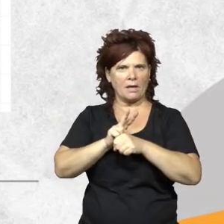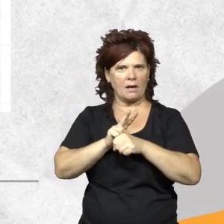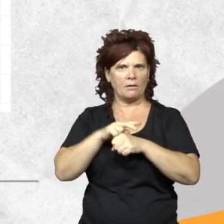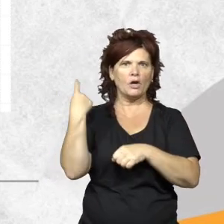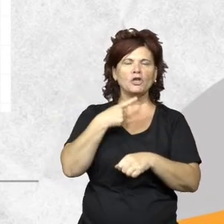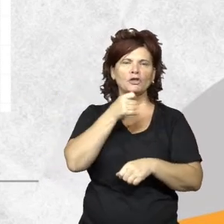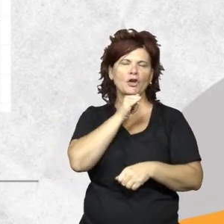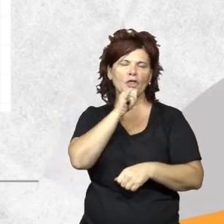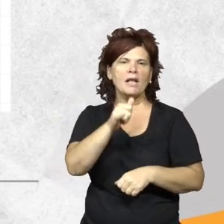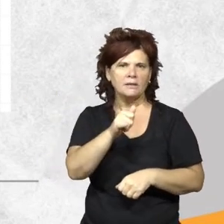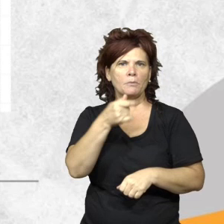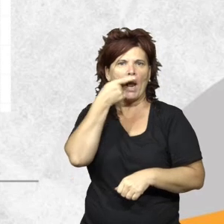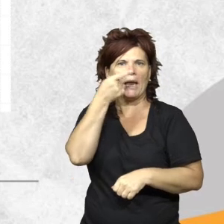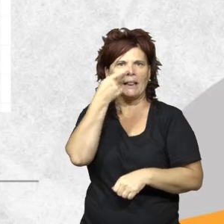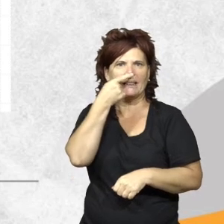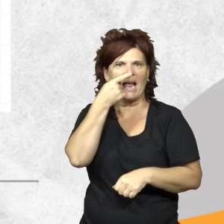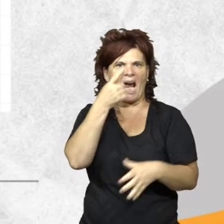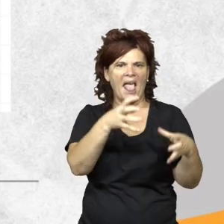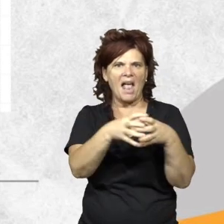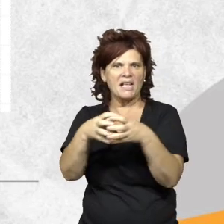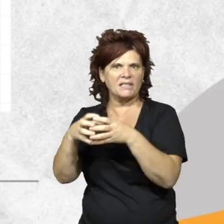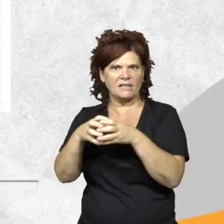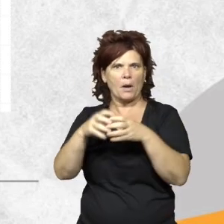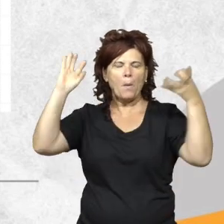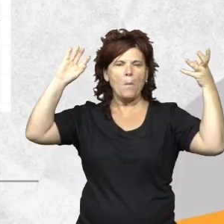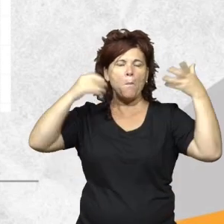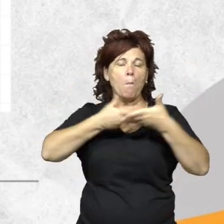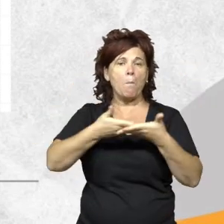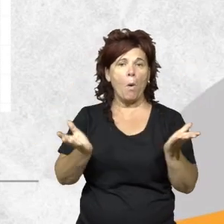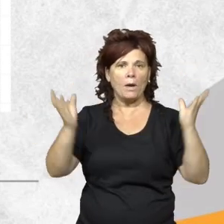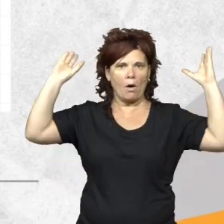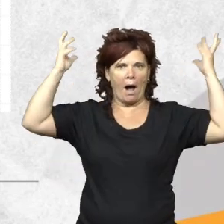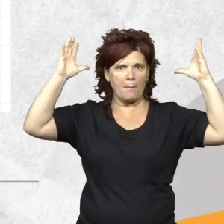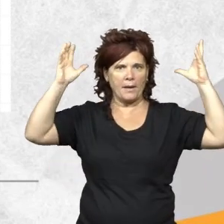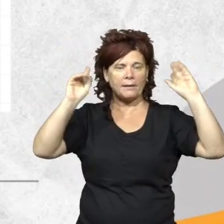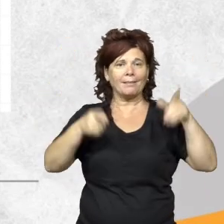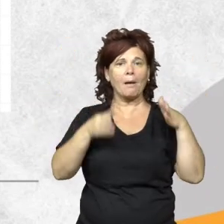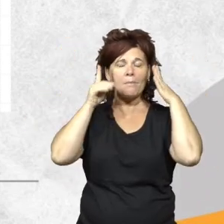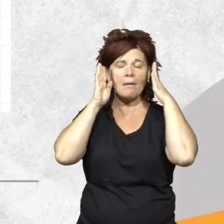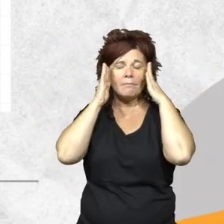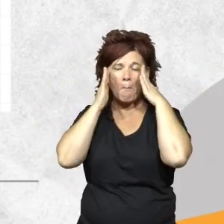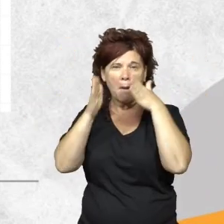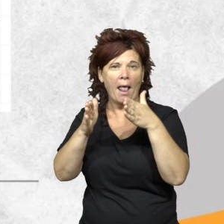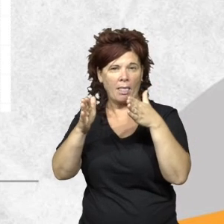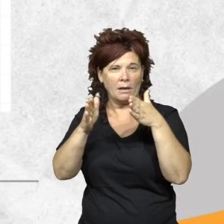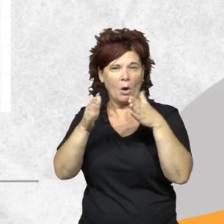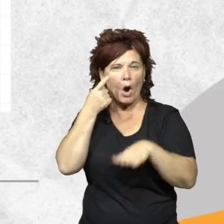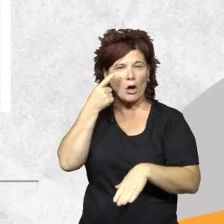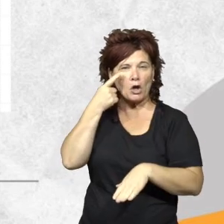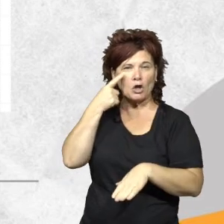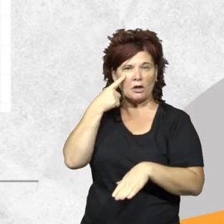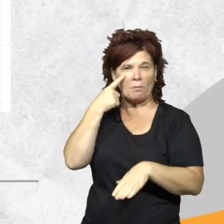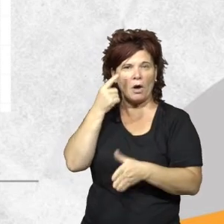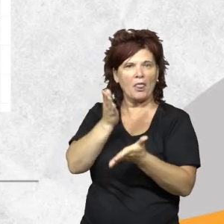interés público ambiental. También este paradigma se caracteriza por el reconocimiento del derecho humano al